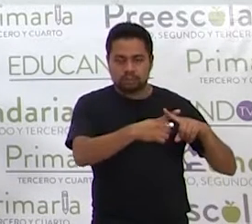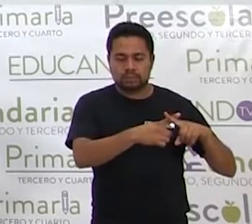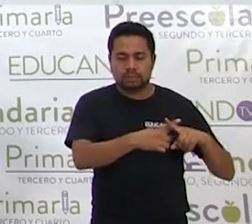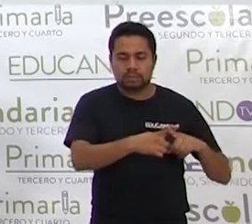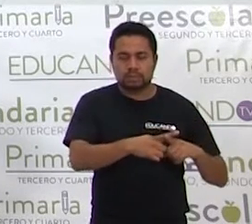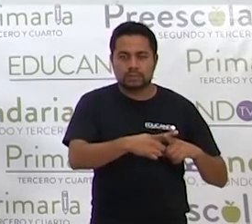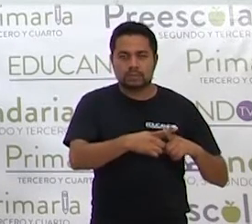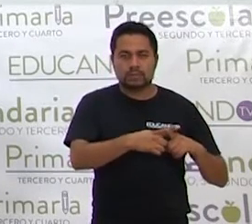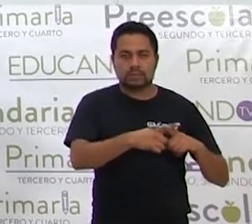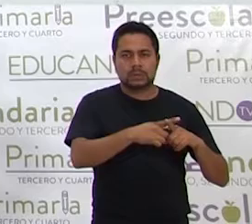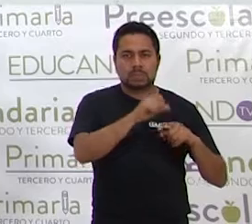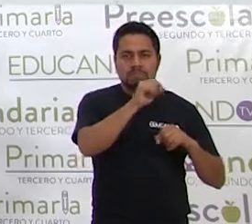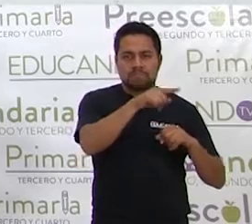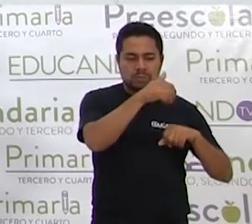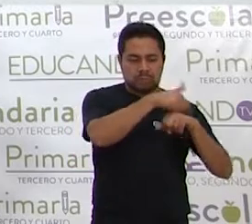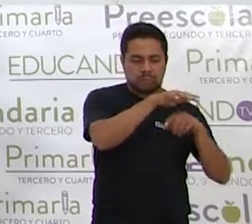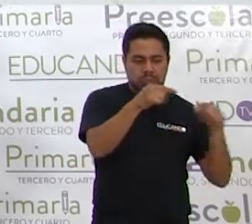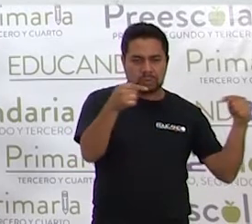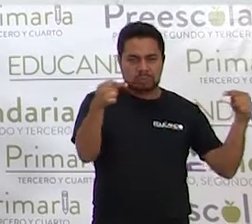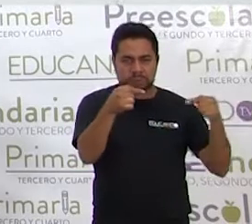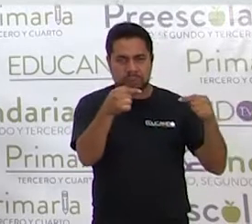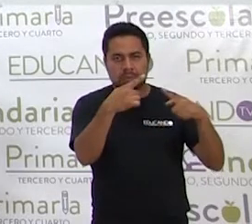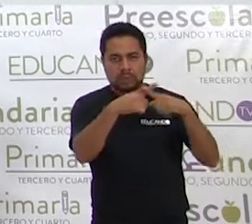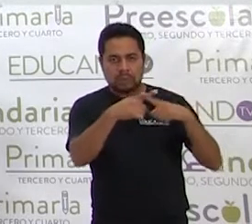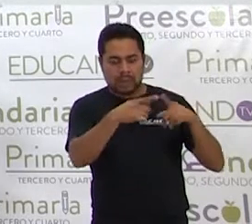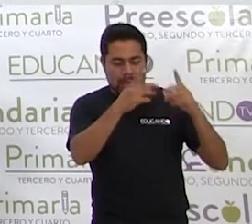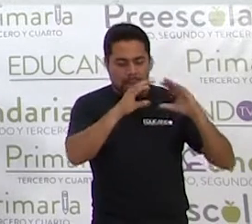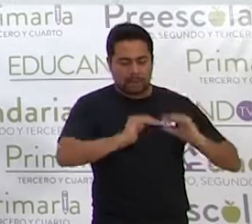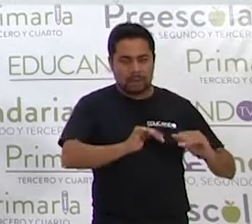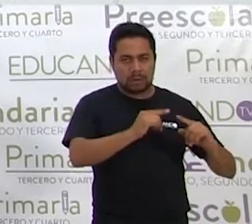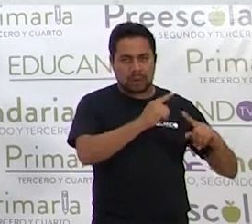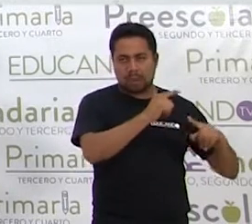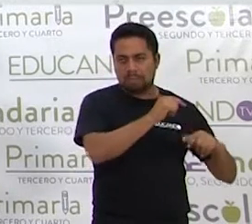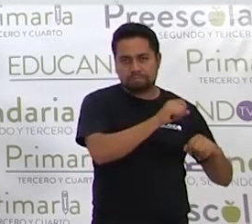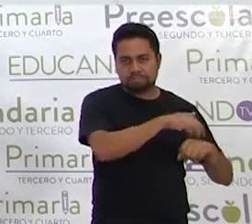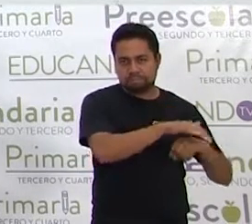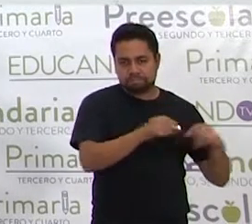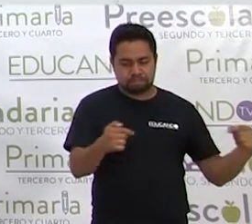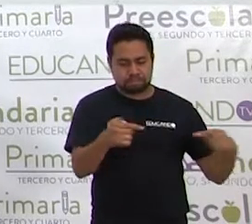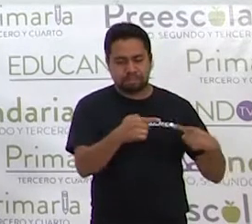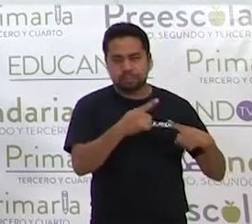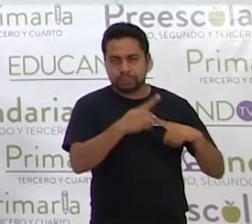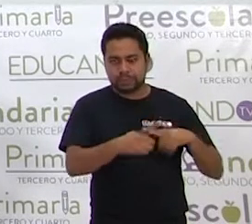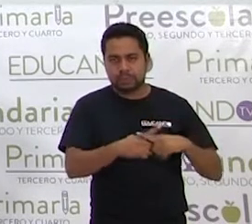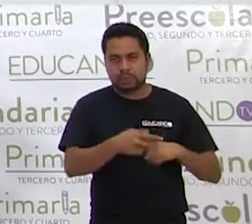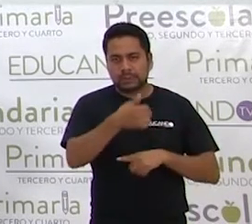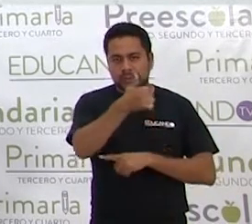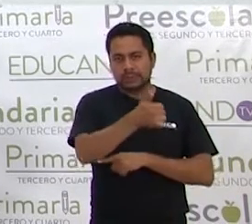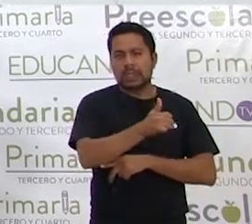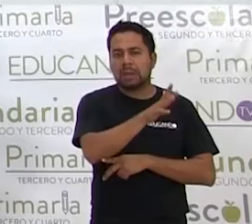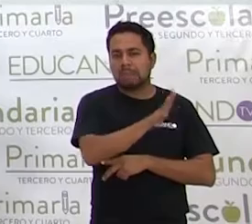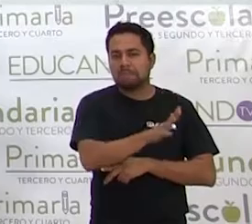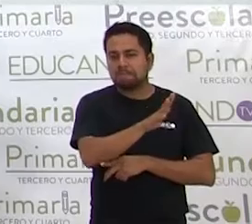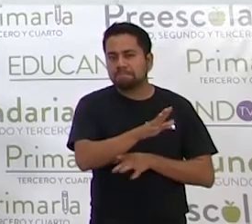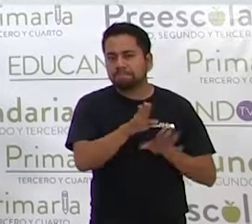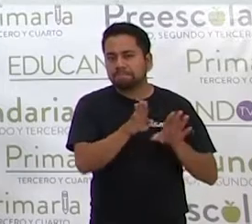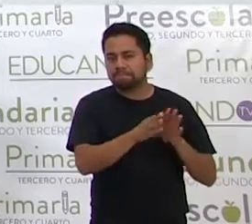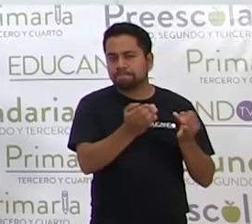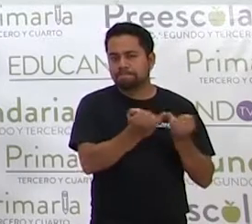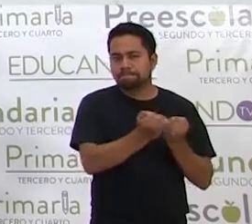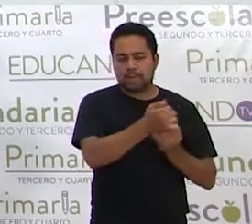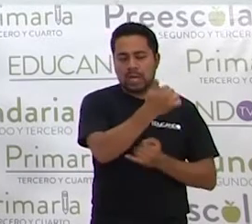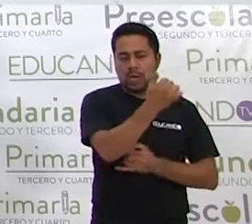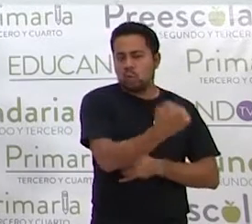numerador por numerador y denominador por denominador aquí el 6 es como si tuvieran denominador